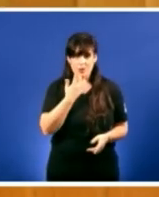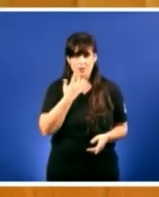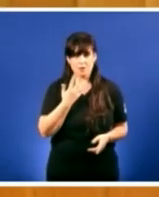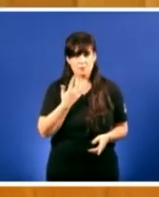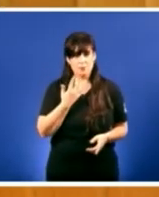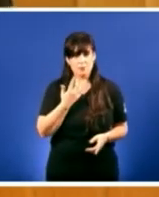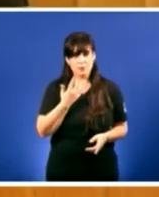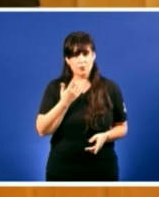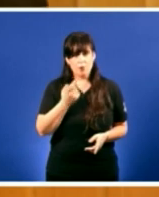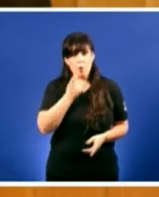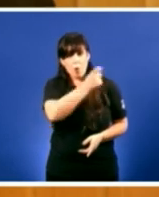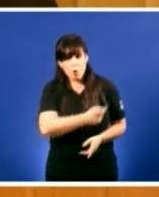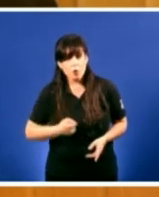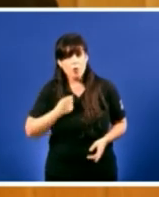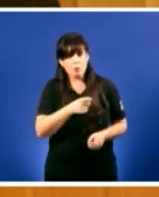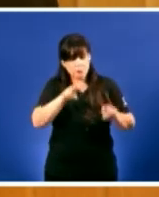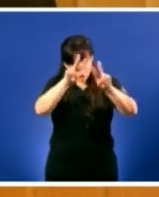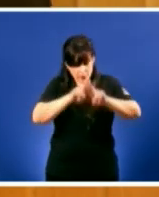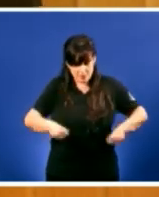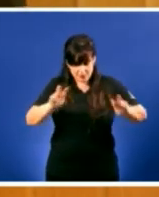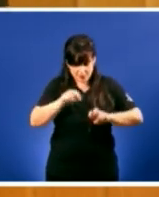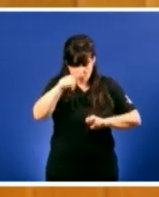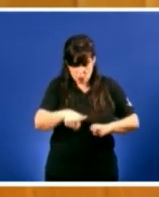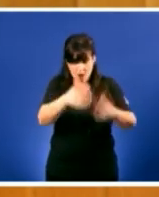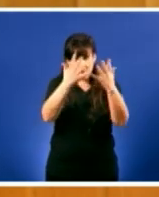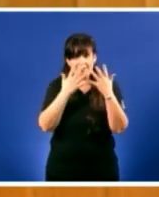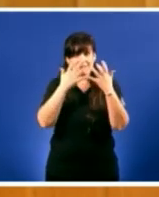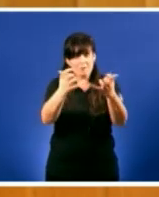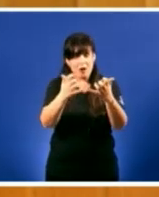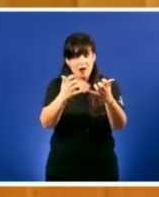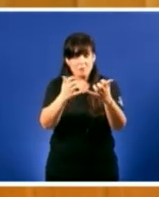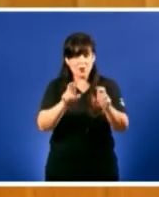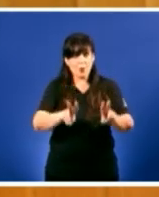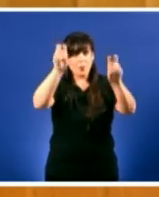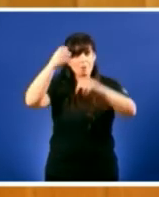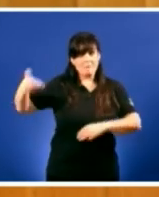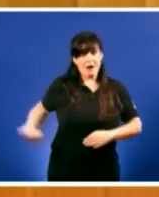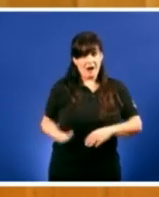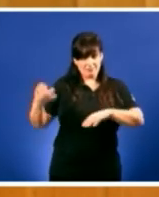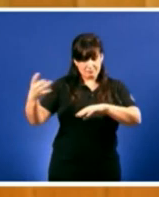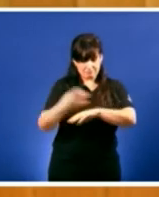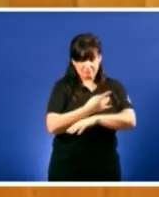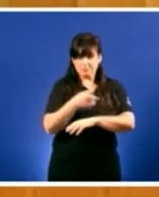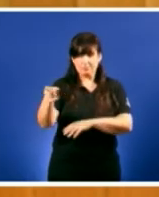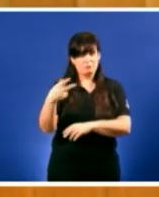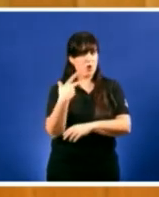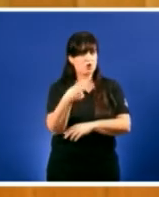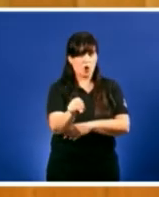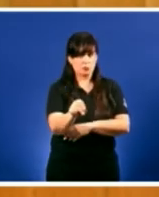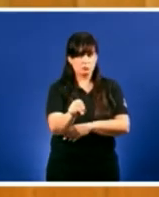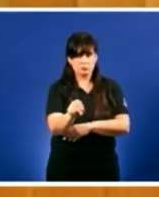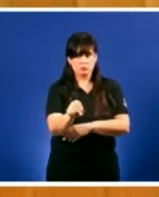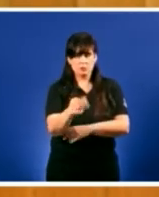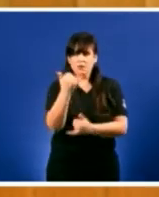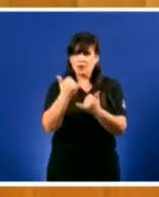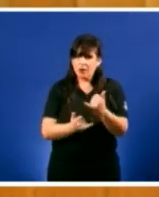que se crease unha comisión de investigación neste parlamento sobre o accidente de Angrois e ainda ten o morro de decir que a decisión